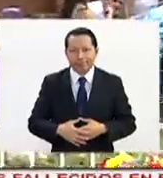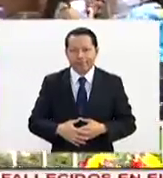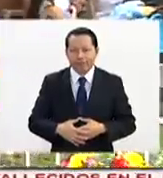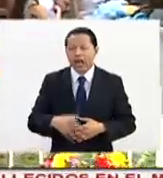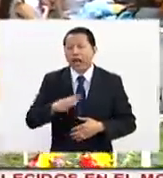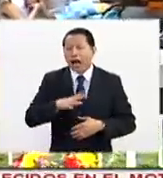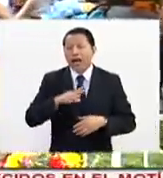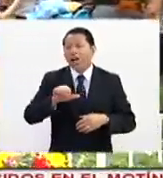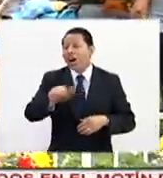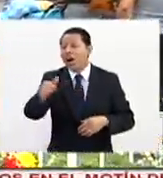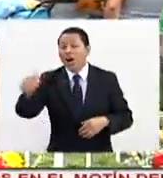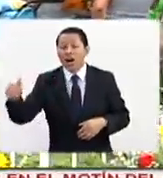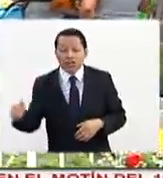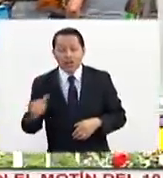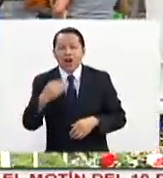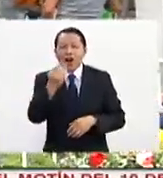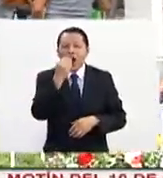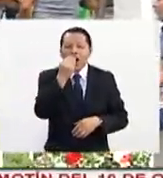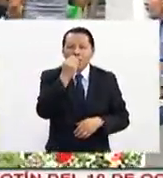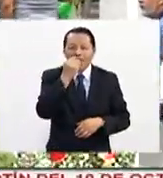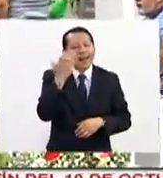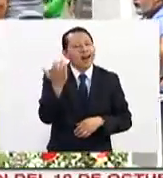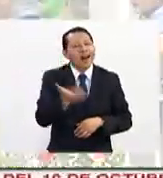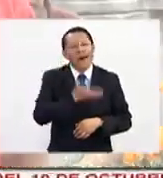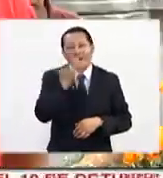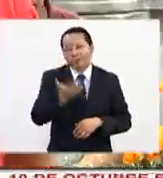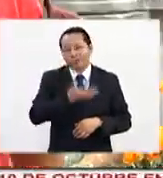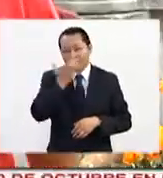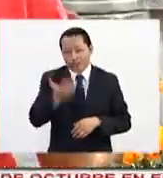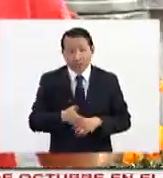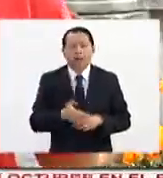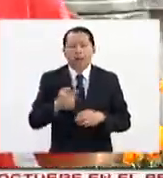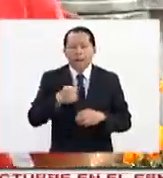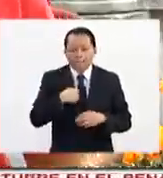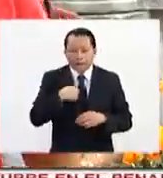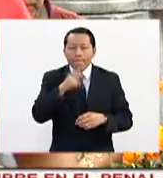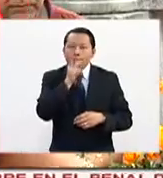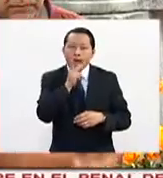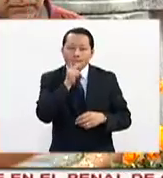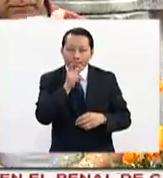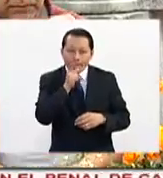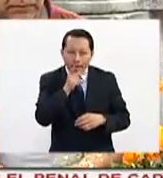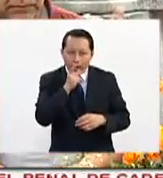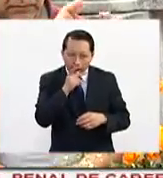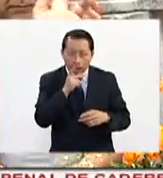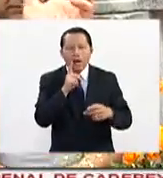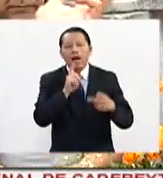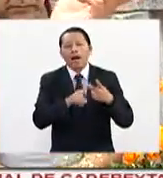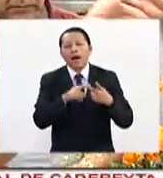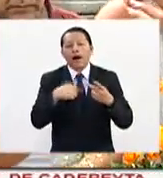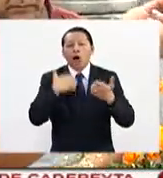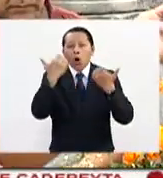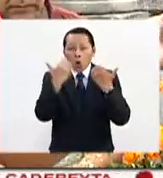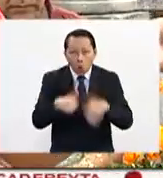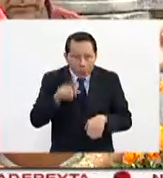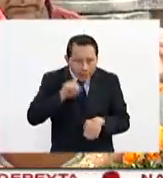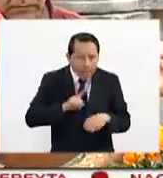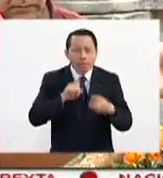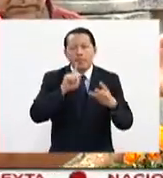Y en muchas otras la comida como parte de la tradición. Vengo con mi papá, con mi cuñada, mi